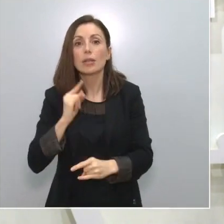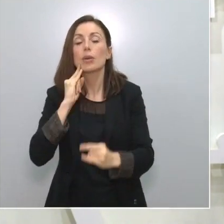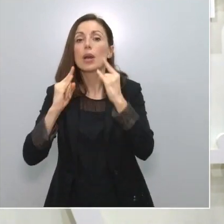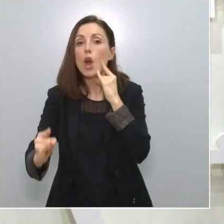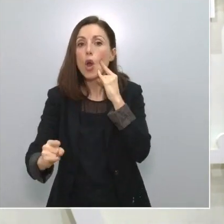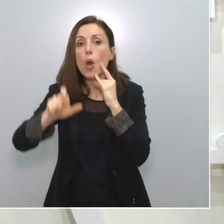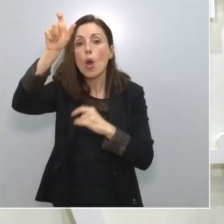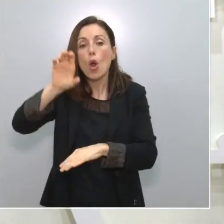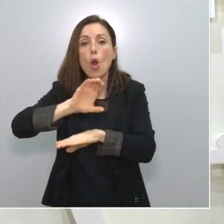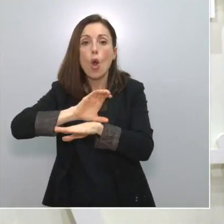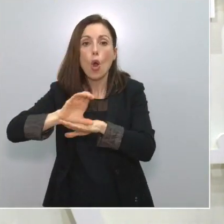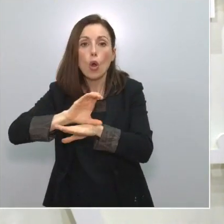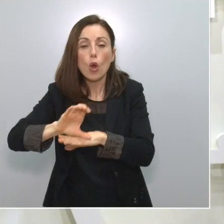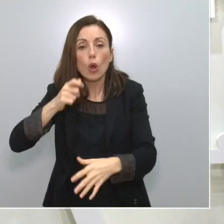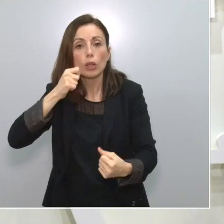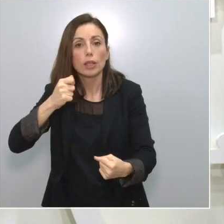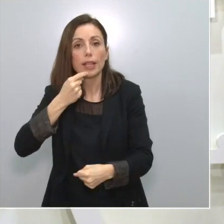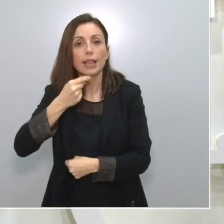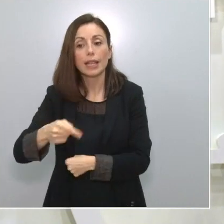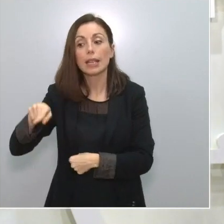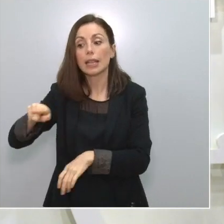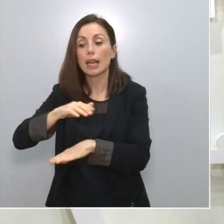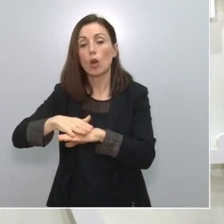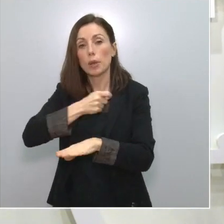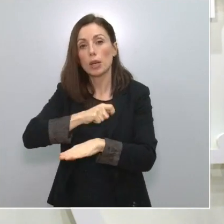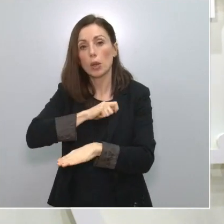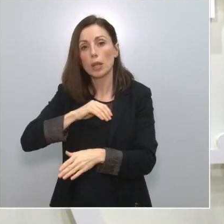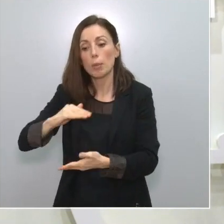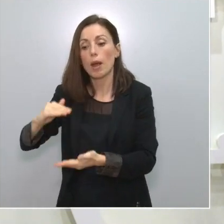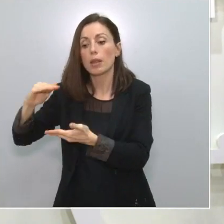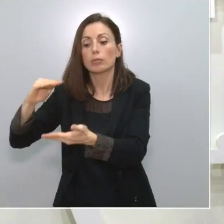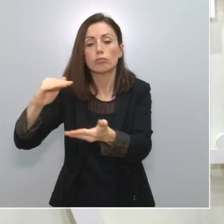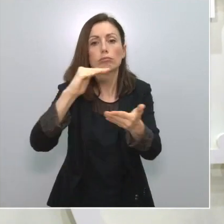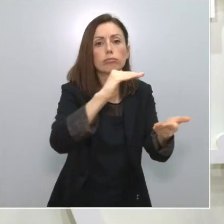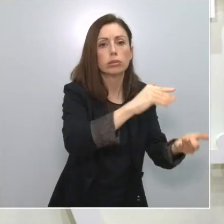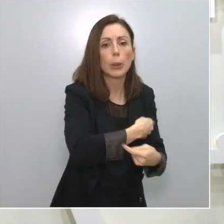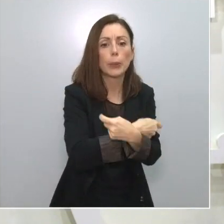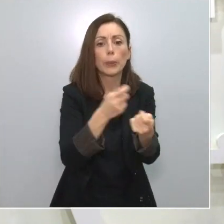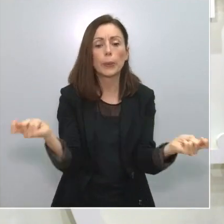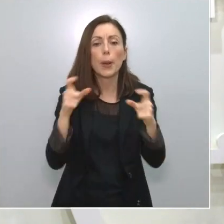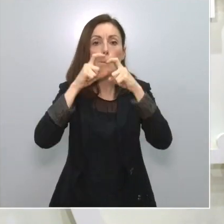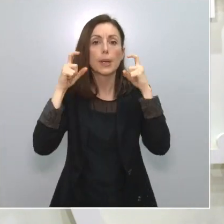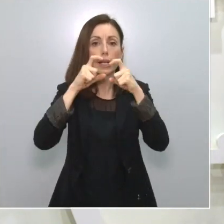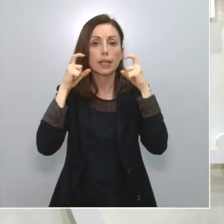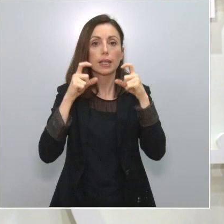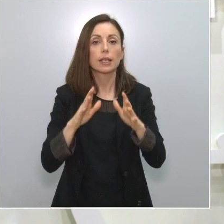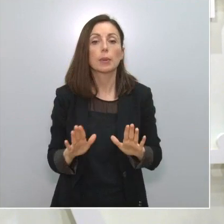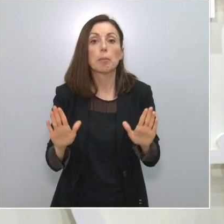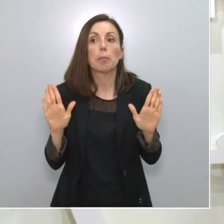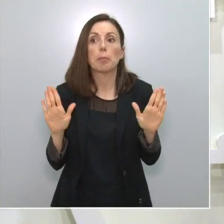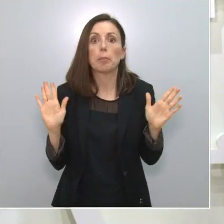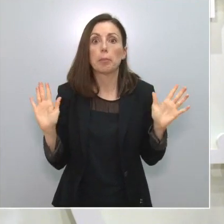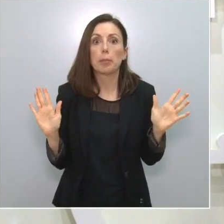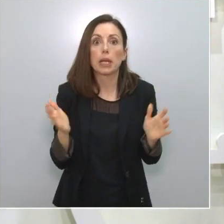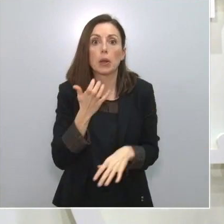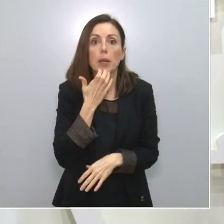Salud, en el que se establece que la delegación del Gobierno está repartiendo esa serie de mascarillas. Pero por